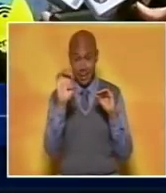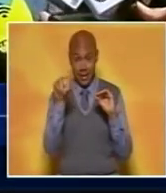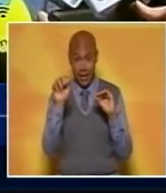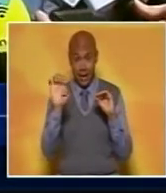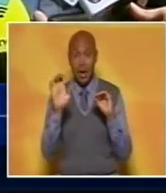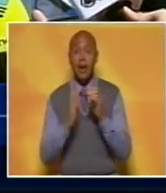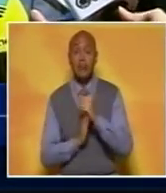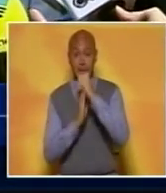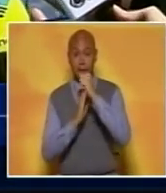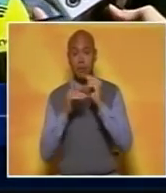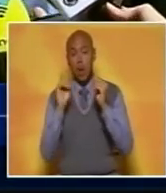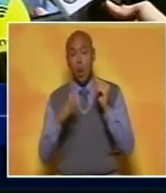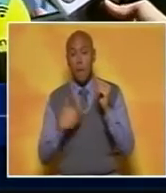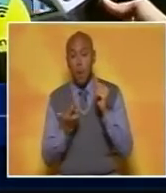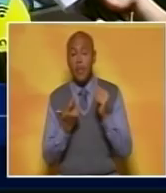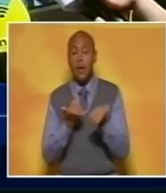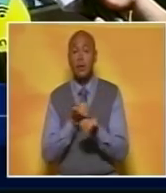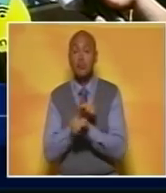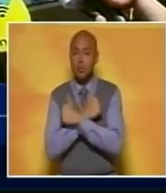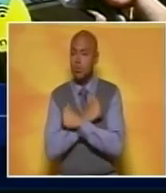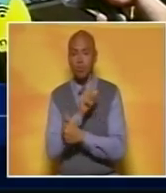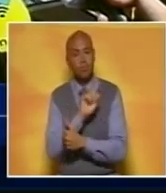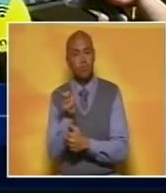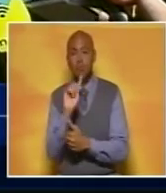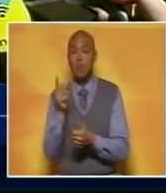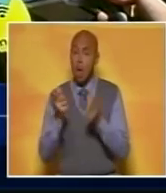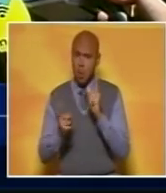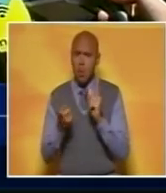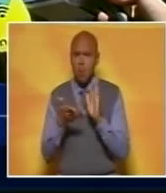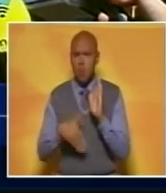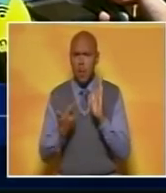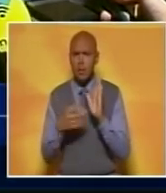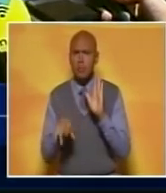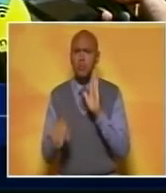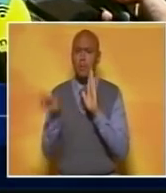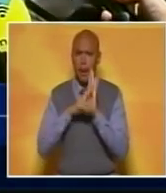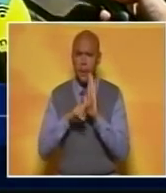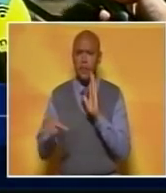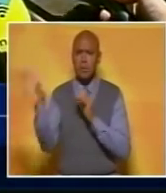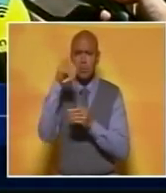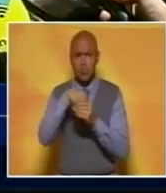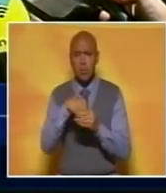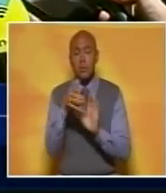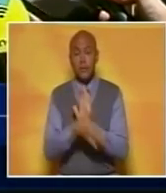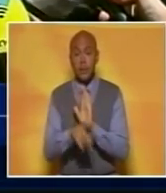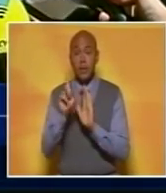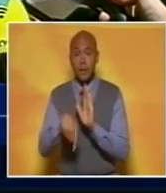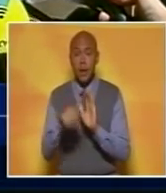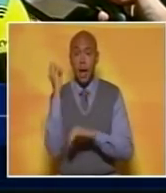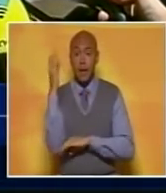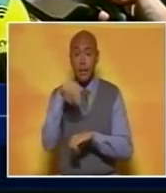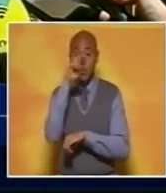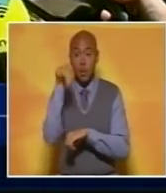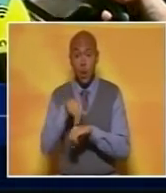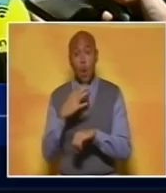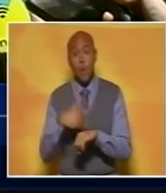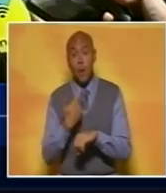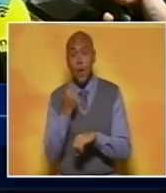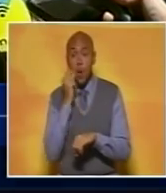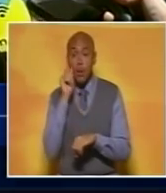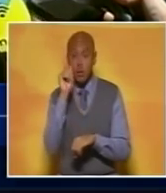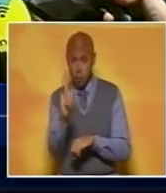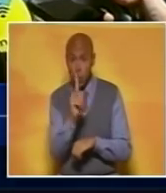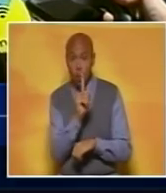algunos de ellos pueden ser ratificados. Subrayó que ambos sectores políticos de la Asamblea Nacional evalúan la posibilidad de que algún rector permanezca